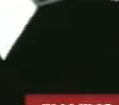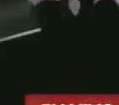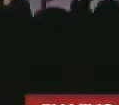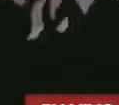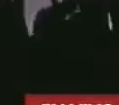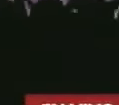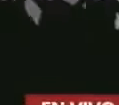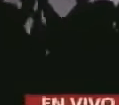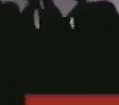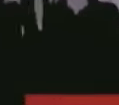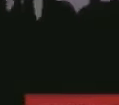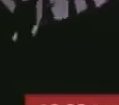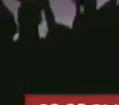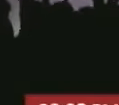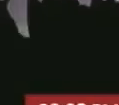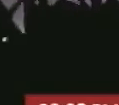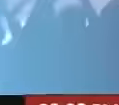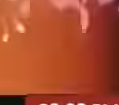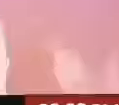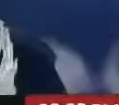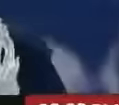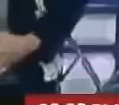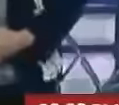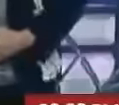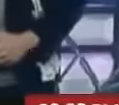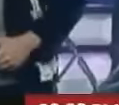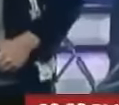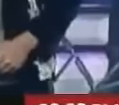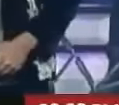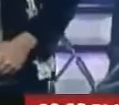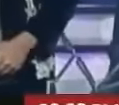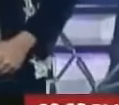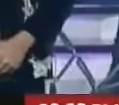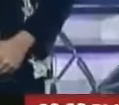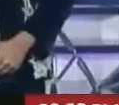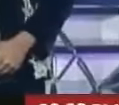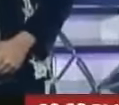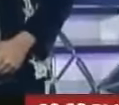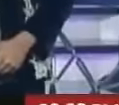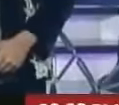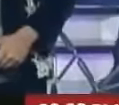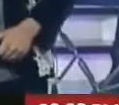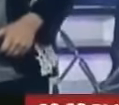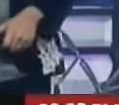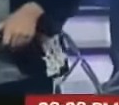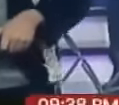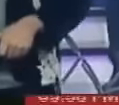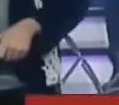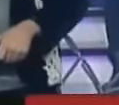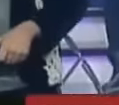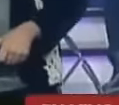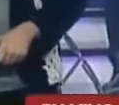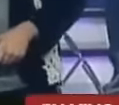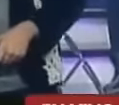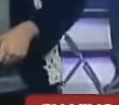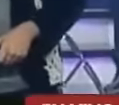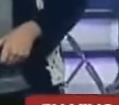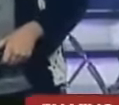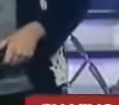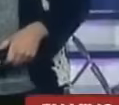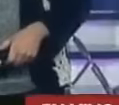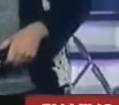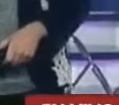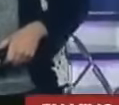crees, vas a llegar muy lejos haciendo eso. De verdad, te felicito. ¿Se sintió usted un poco nervioso? ¿No estaba nervioso? ¿Se sintió bien?